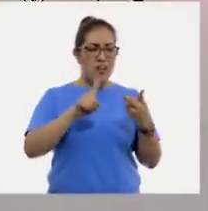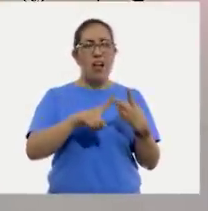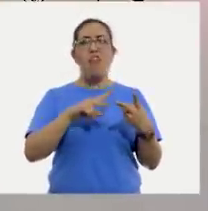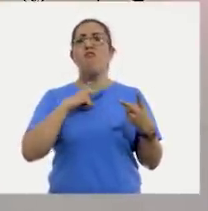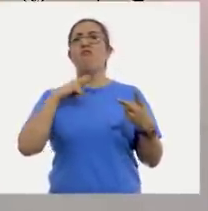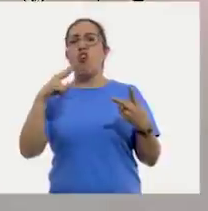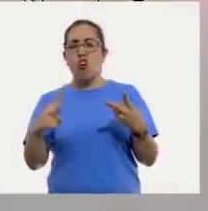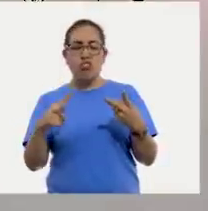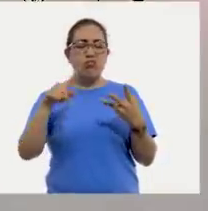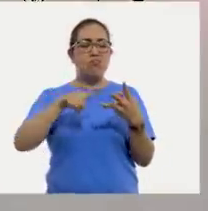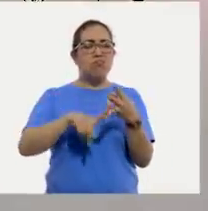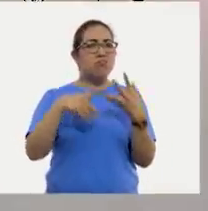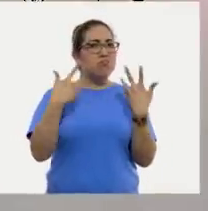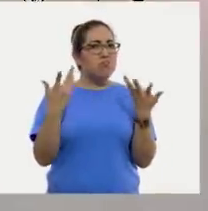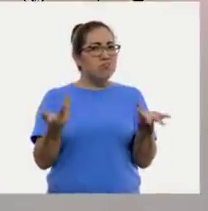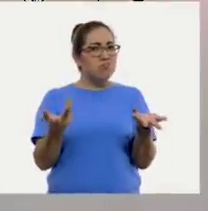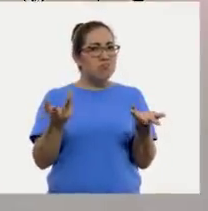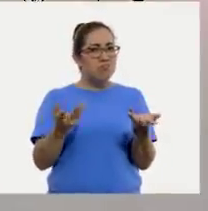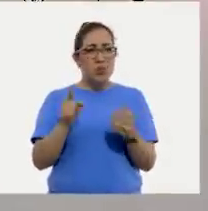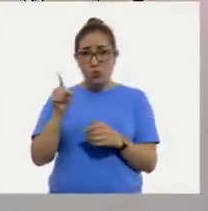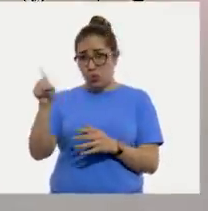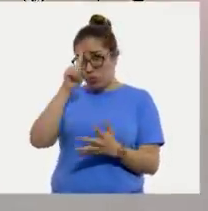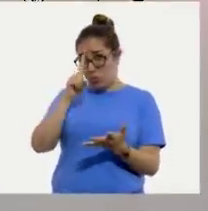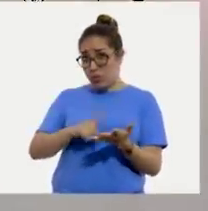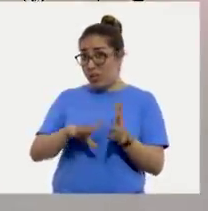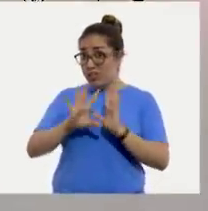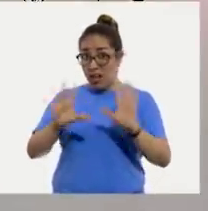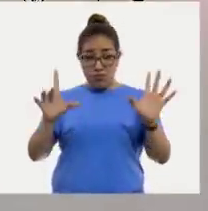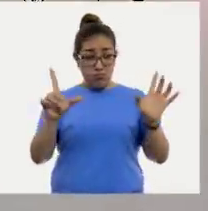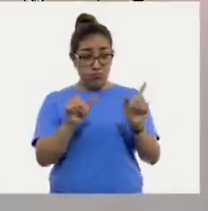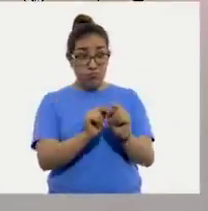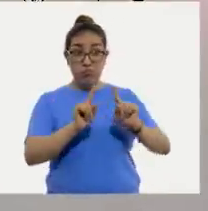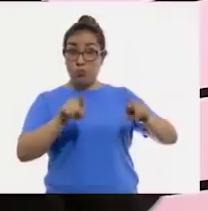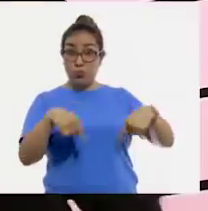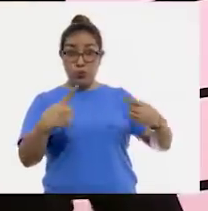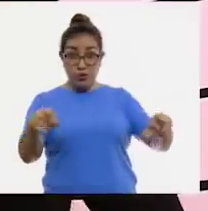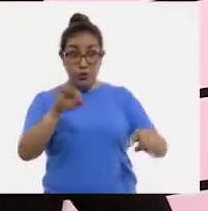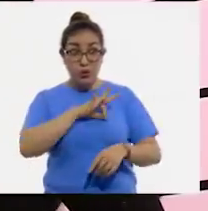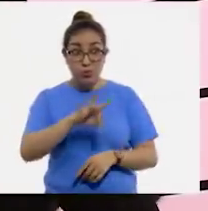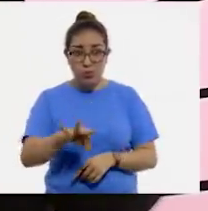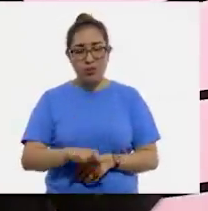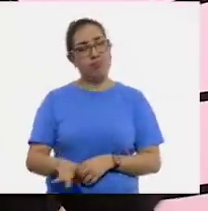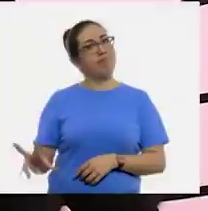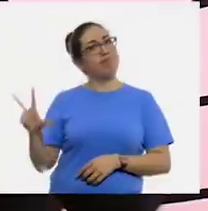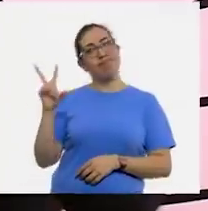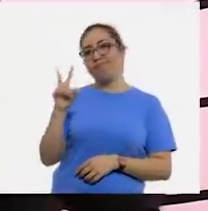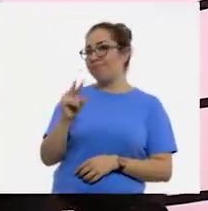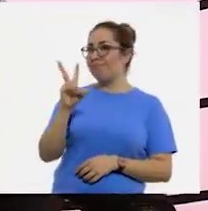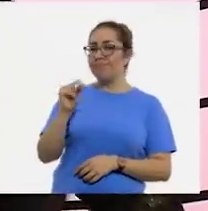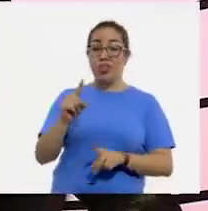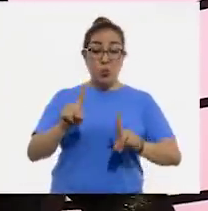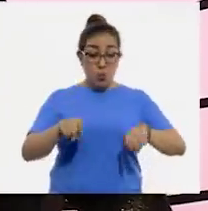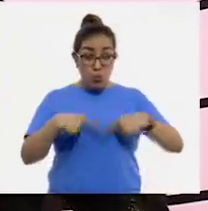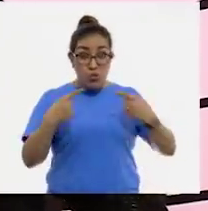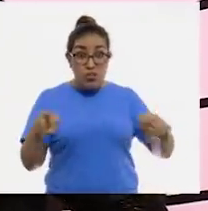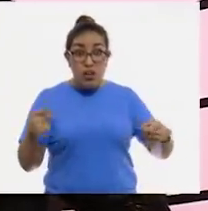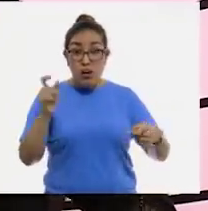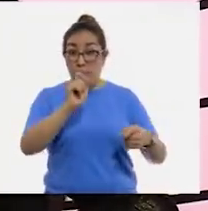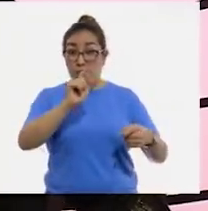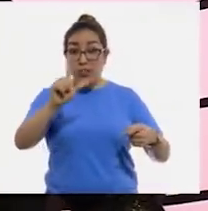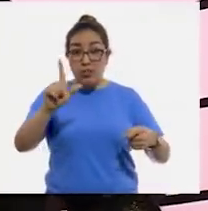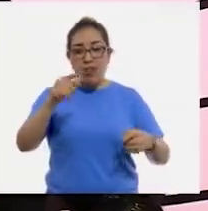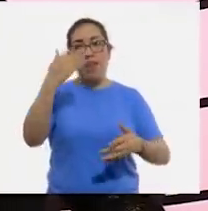entonación. ¿Y tú crees que eso es suficiente para ser músico? No, por supuesto que no. Un músico tiene que saber de muchas más